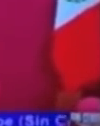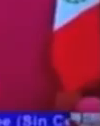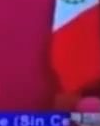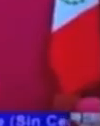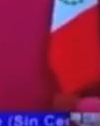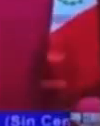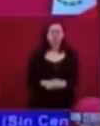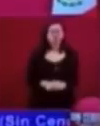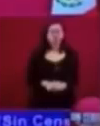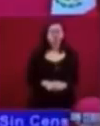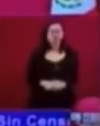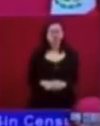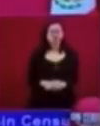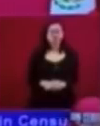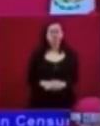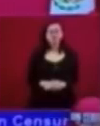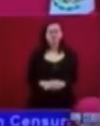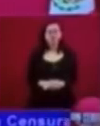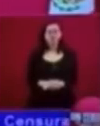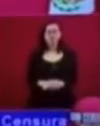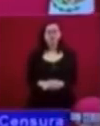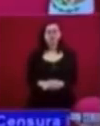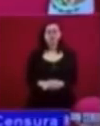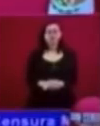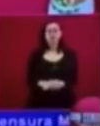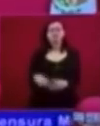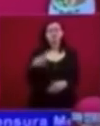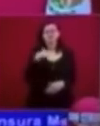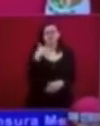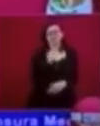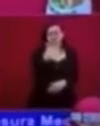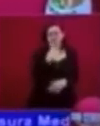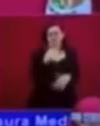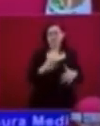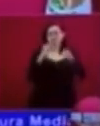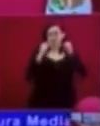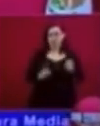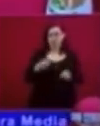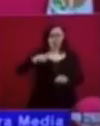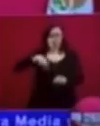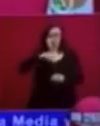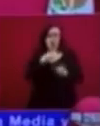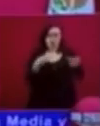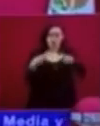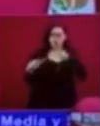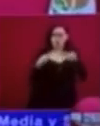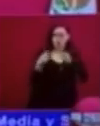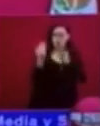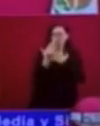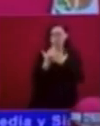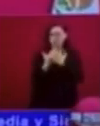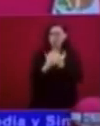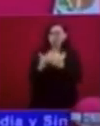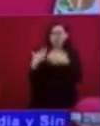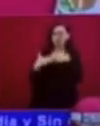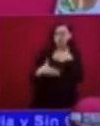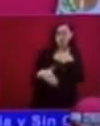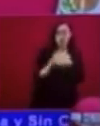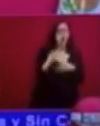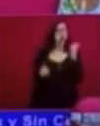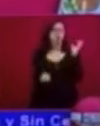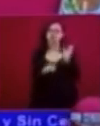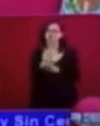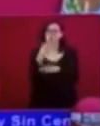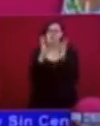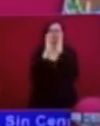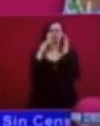publicidad oficial o crees que debe de administrarse mejor la publicidad oficial para que no siga siendo